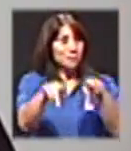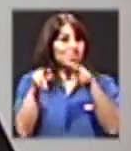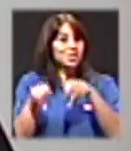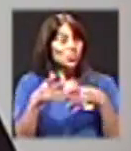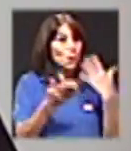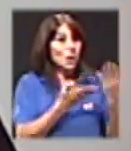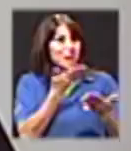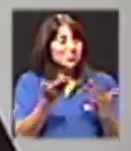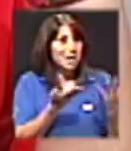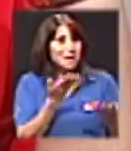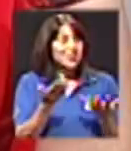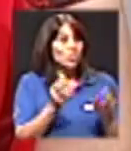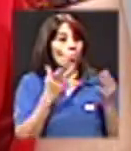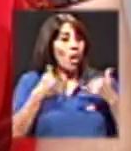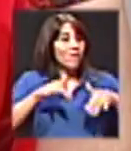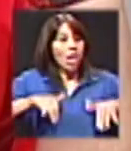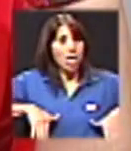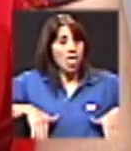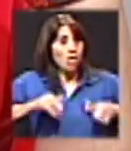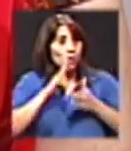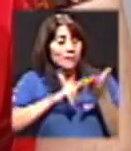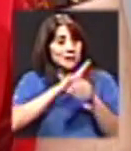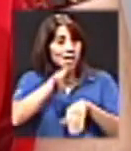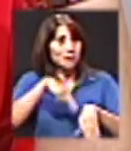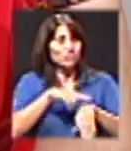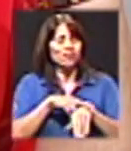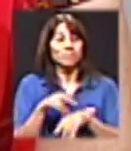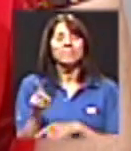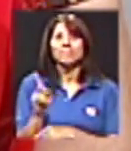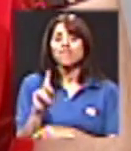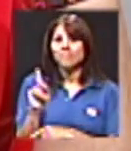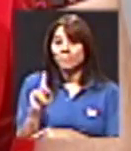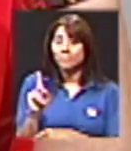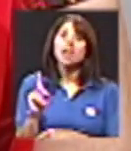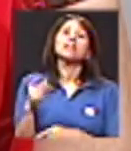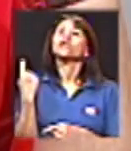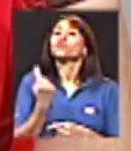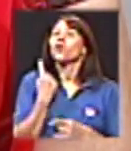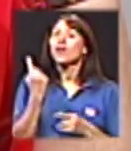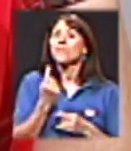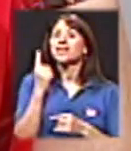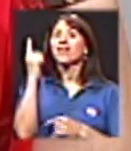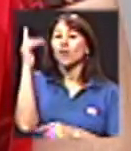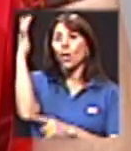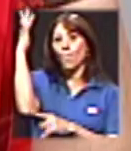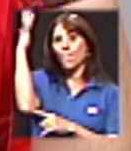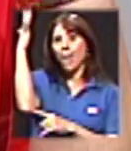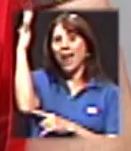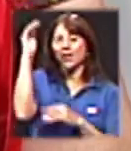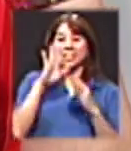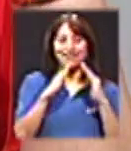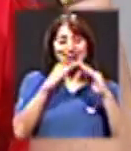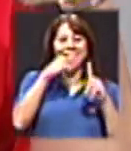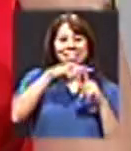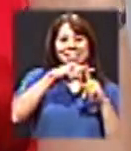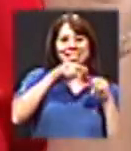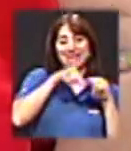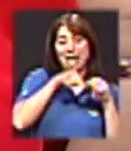llegado, lo más que habían eran los señores que se sentaban en el palo de las jetonadas en la esquina de la iglesia.